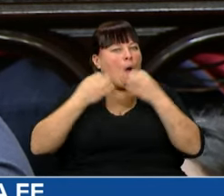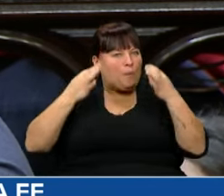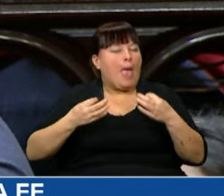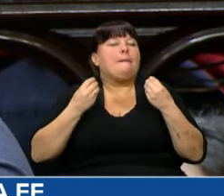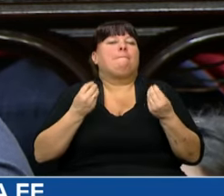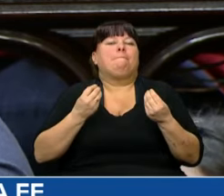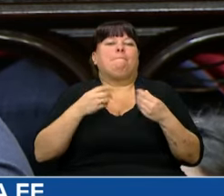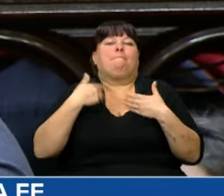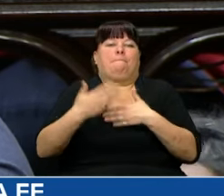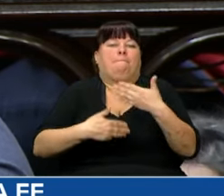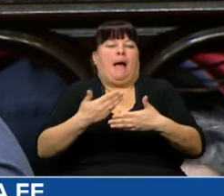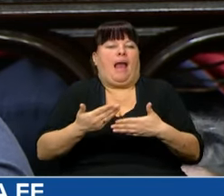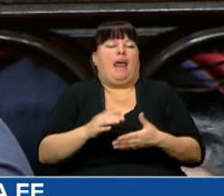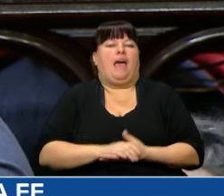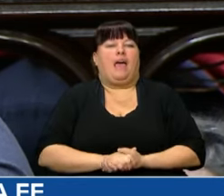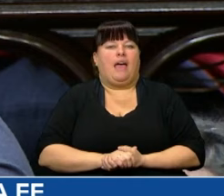para poder